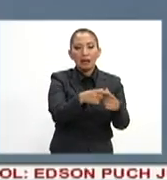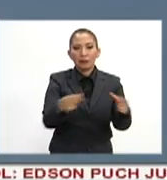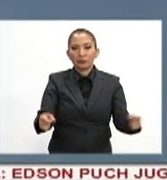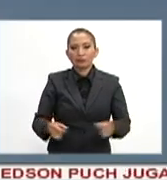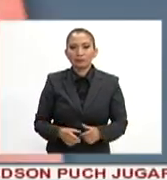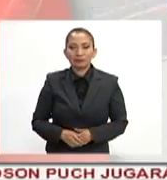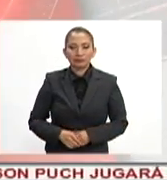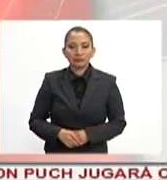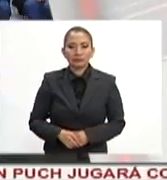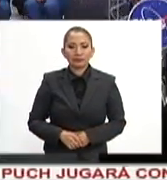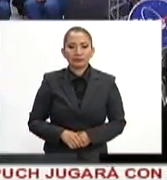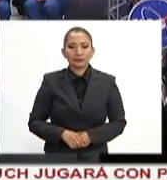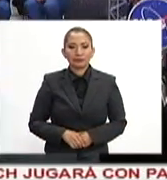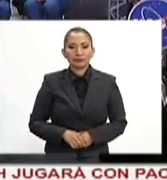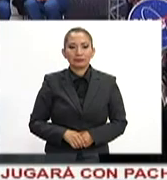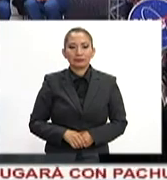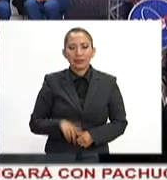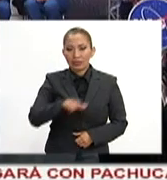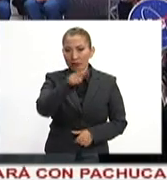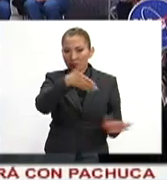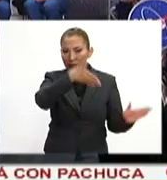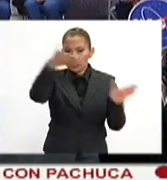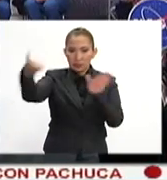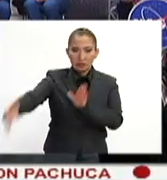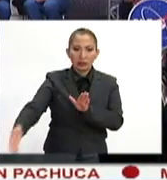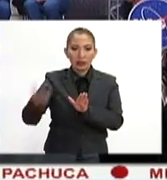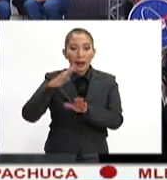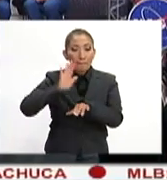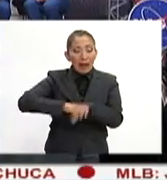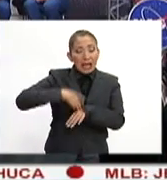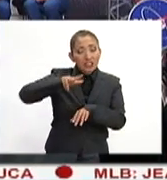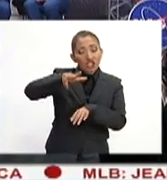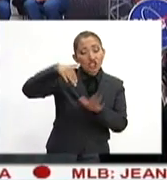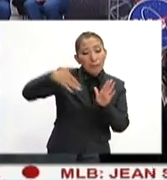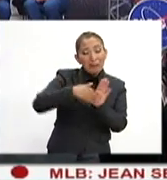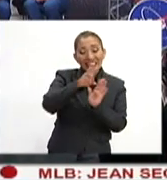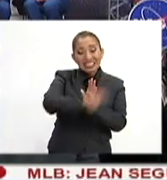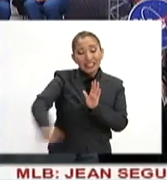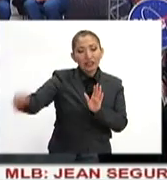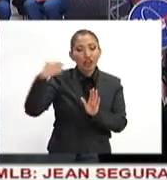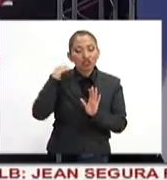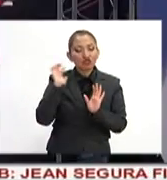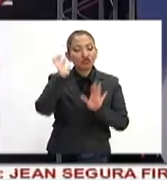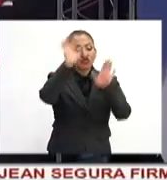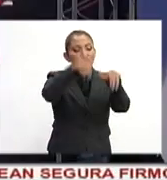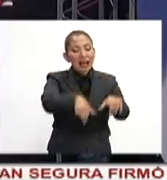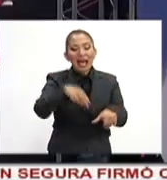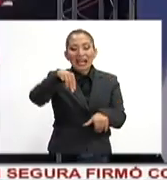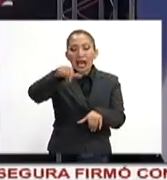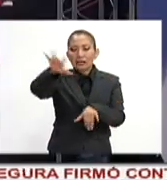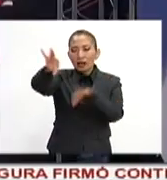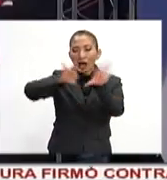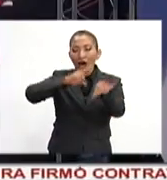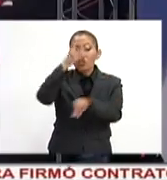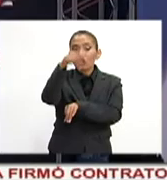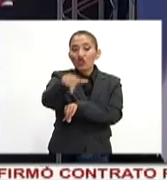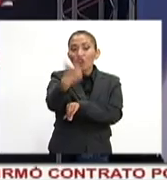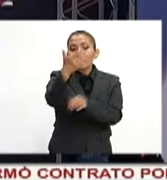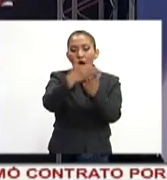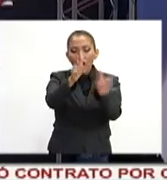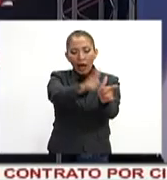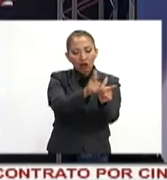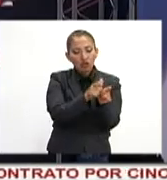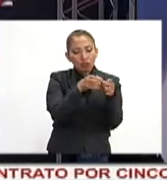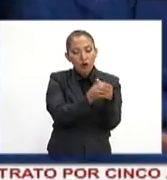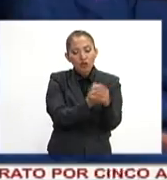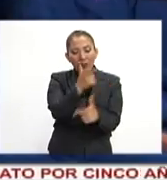Japón. Más adelante, entre más de 18.300 aspirantes, la NASA eligió a 12 que ahora forman